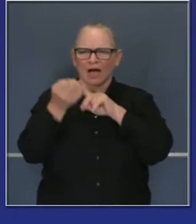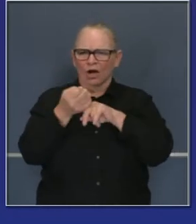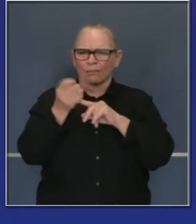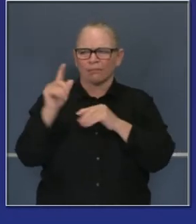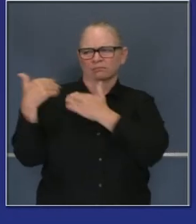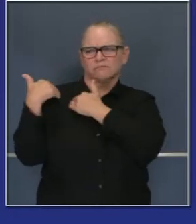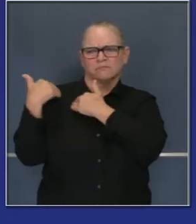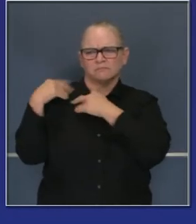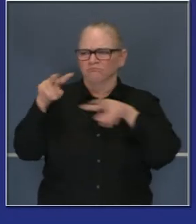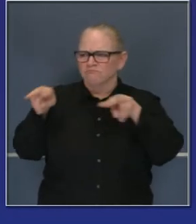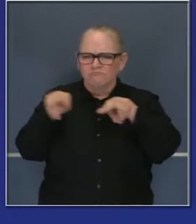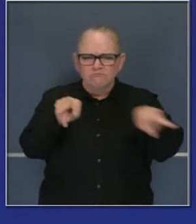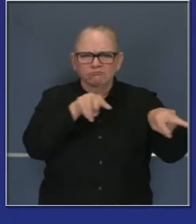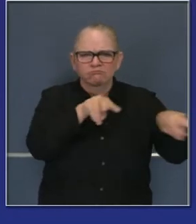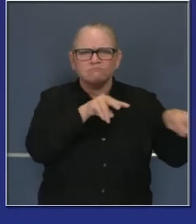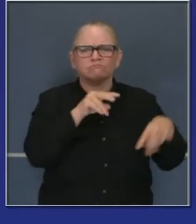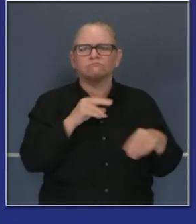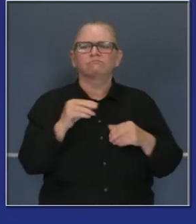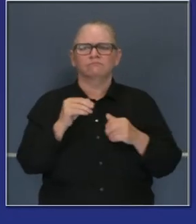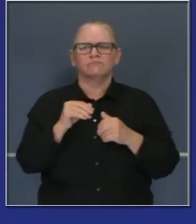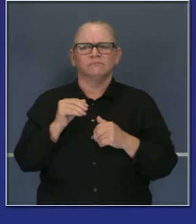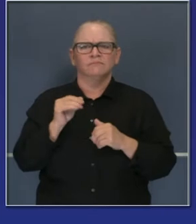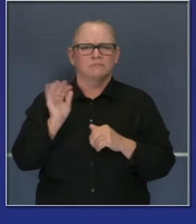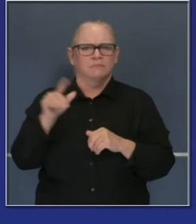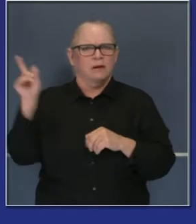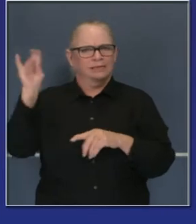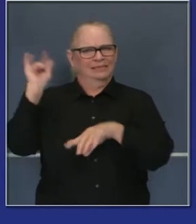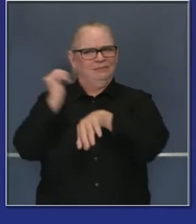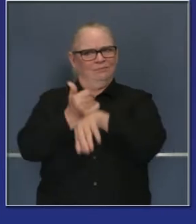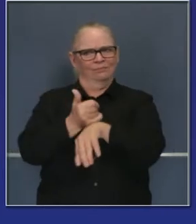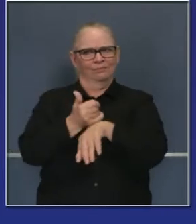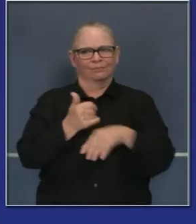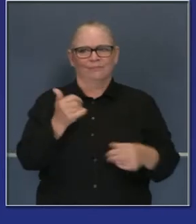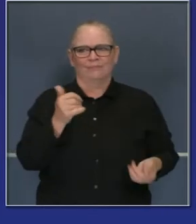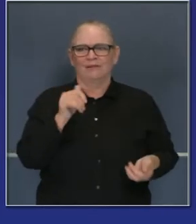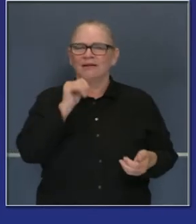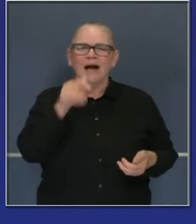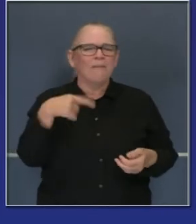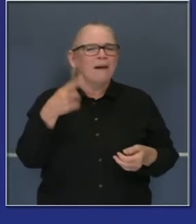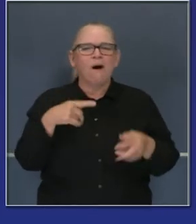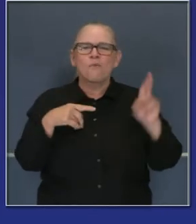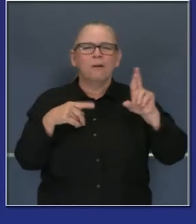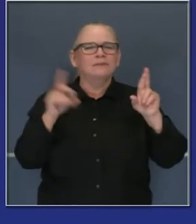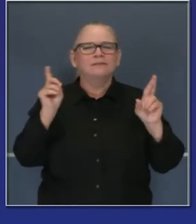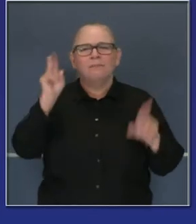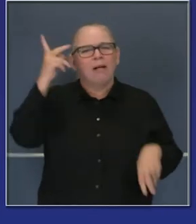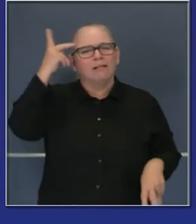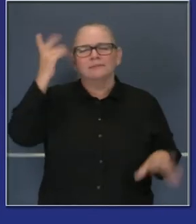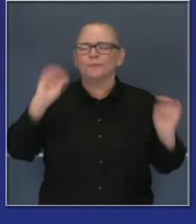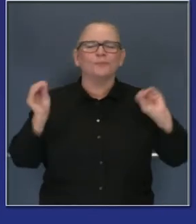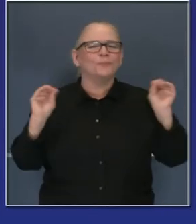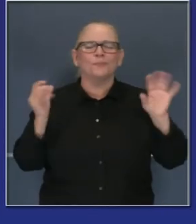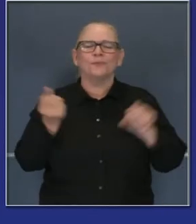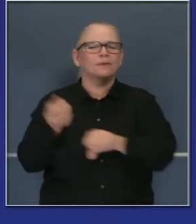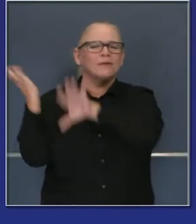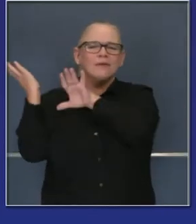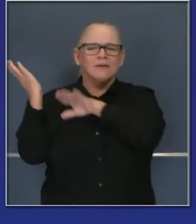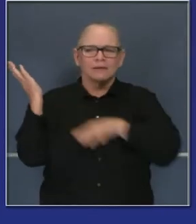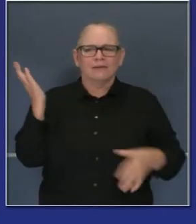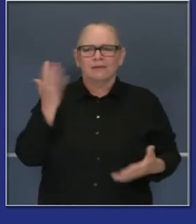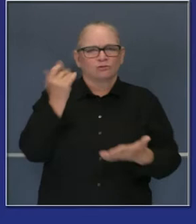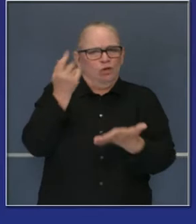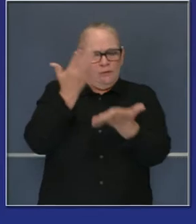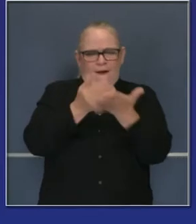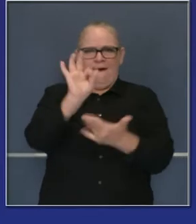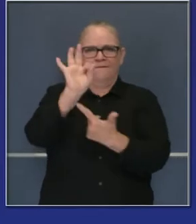tenemos que reconciliar el hecho de que no hay termómetros republicanos ni demócratas ni demócratas estos son hechos son